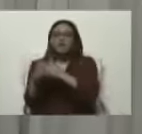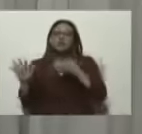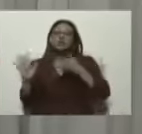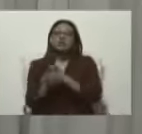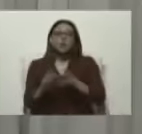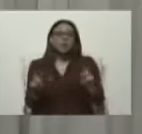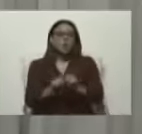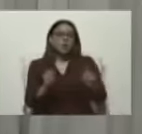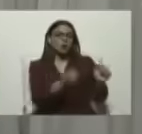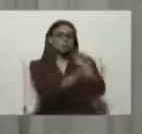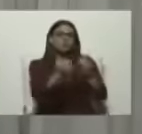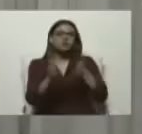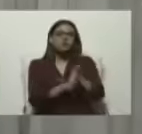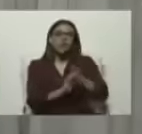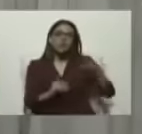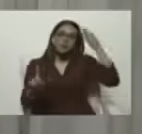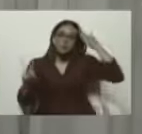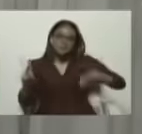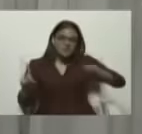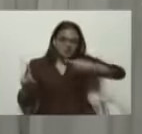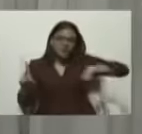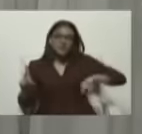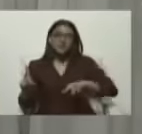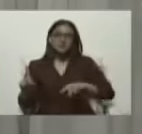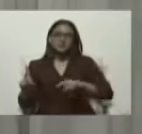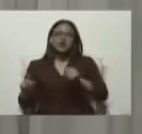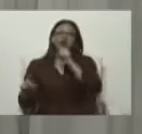milicia, la orden que le han dado a sus lacayos.